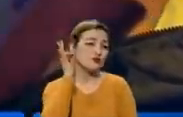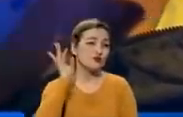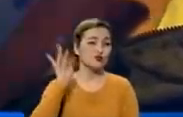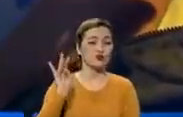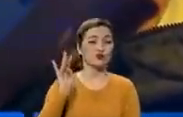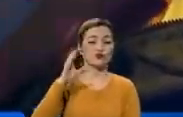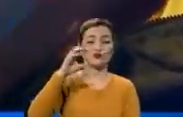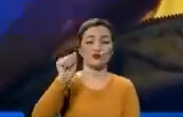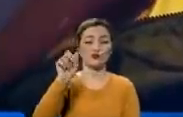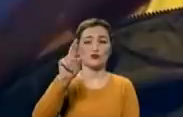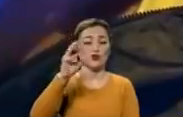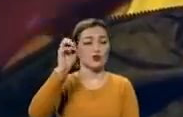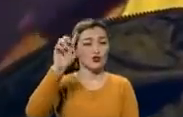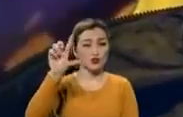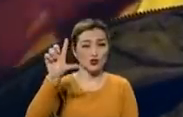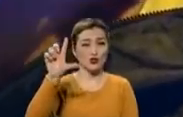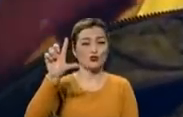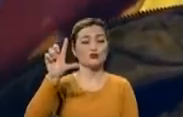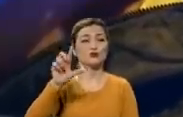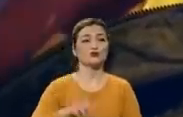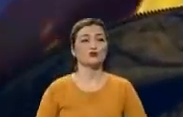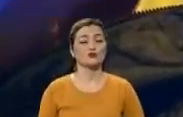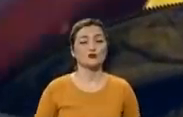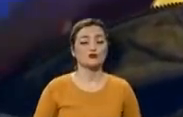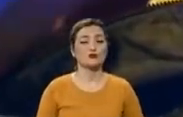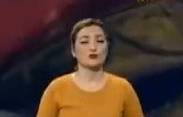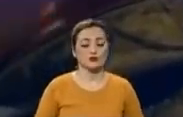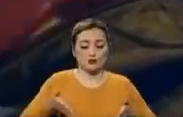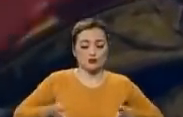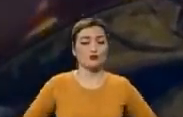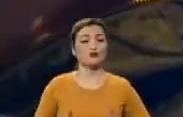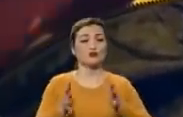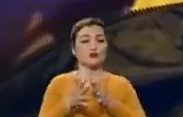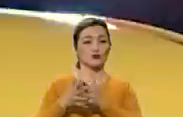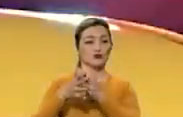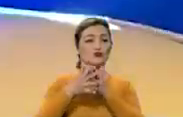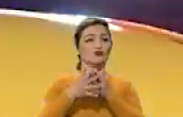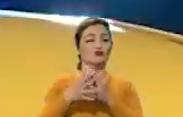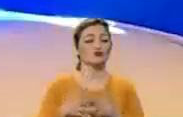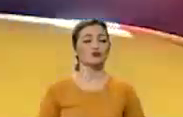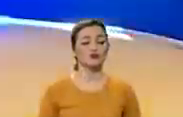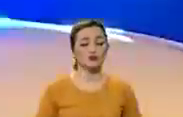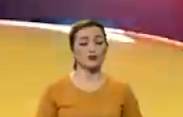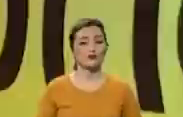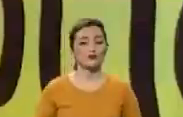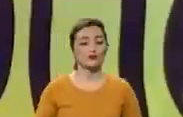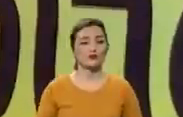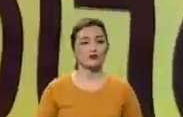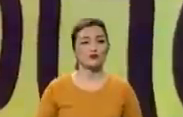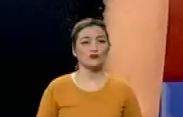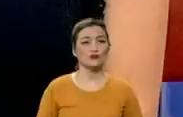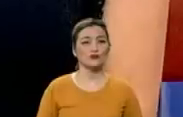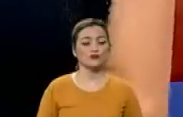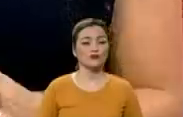llama Carol Rundón, también de nacionalidad norteamericana. En Cuenca, Iván Rodríguez, 24